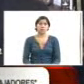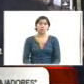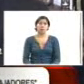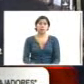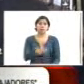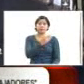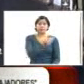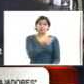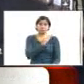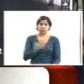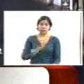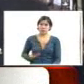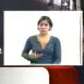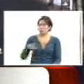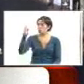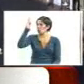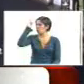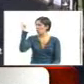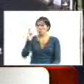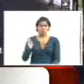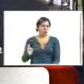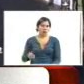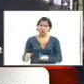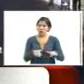El presidente jamás va a tomar medidas